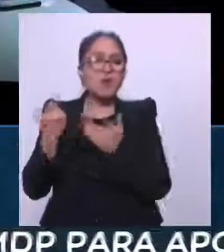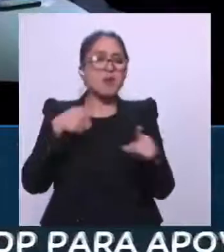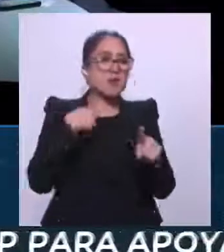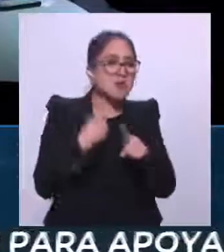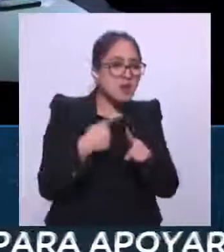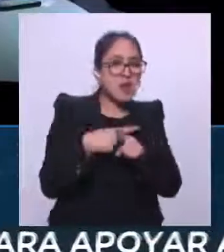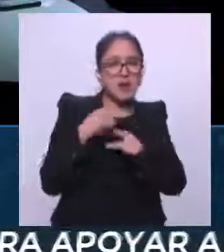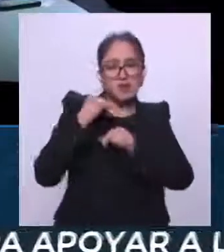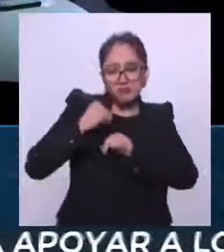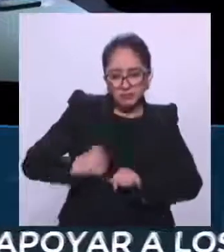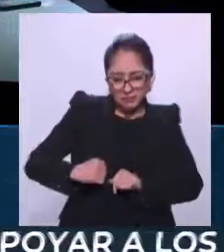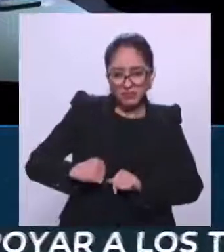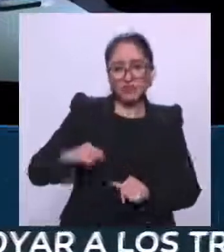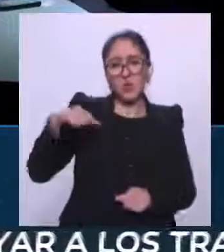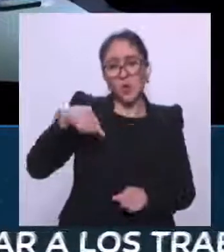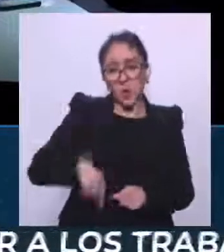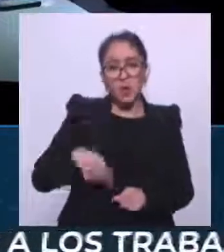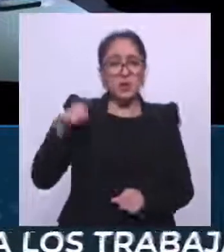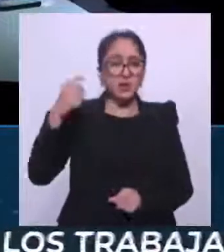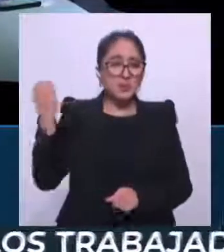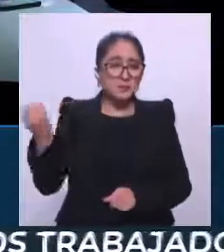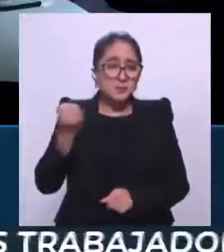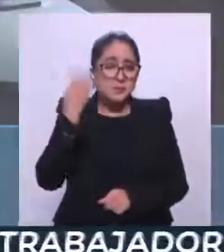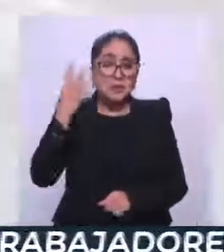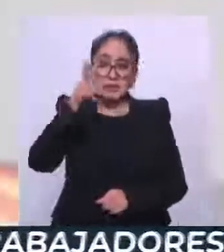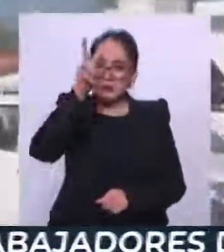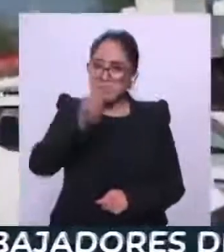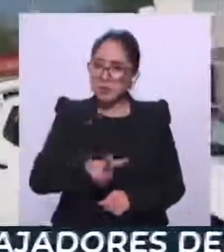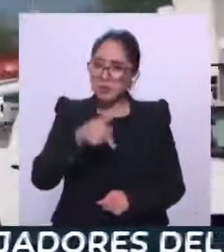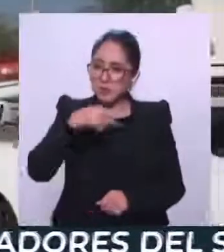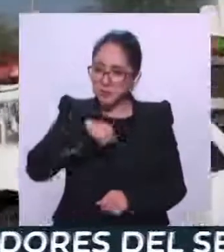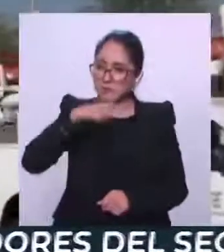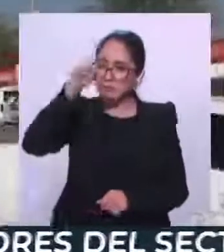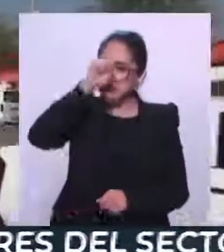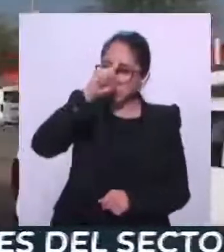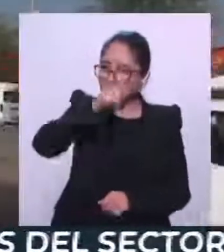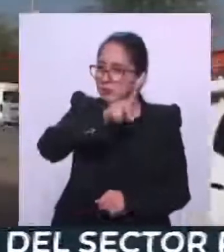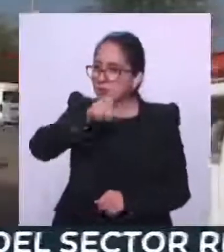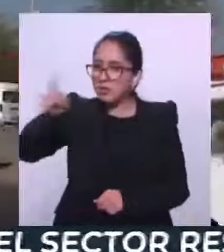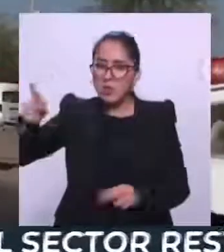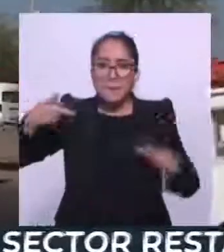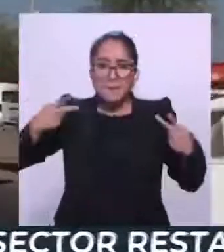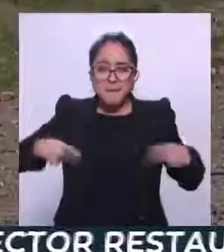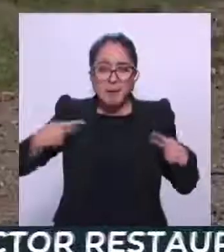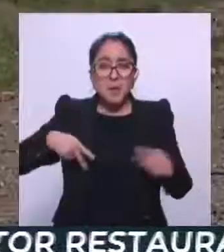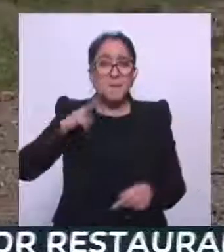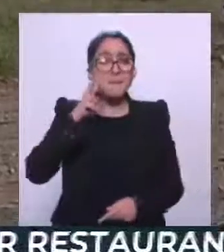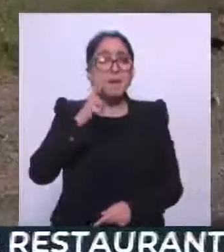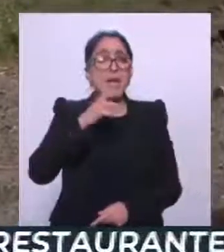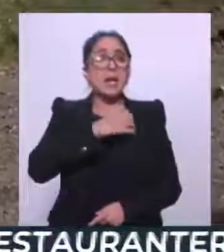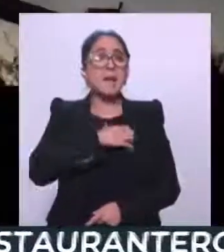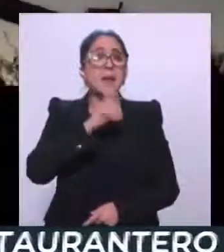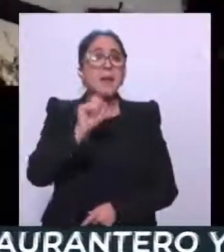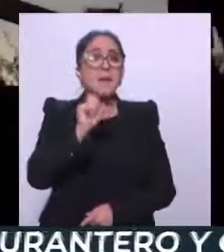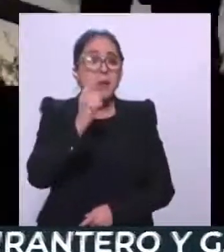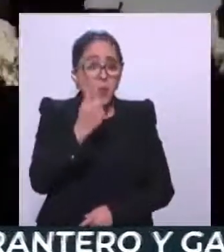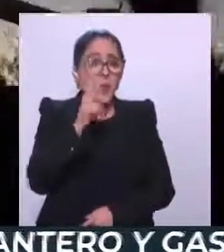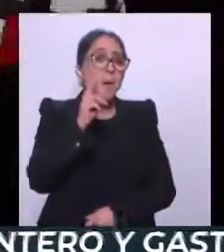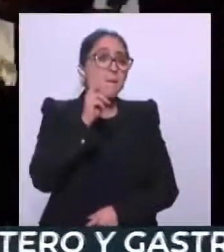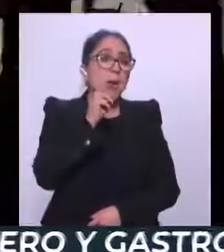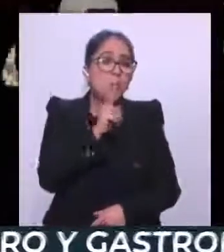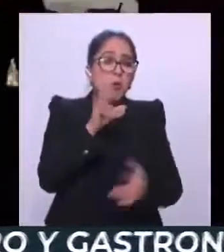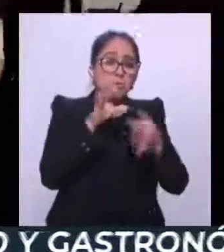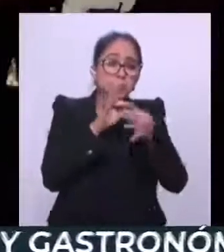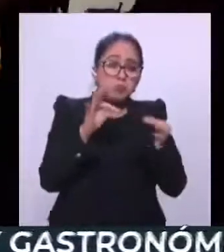por la rueda de prensa, que yo se la recomiendo mucho a los que siguen Capital 21, yo les recomiendo la rueda de prensa de